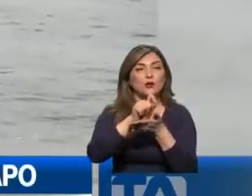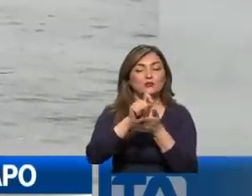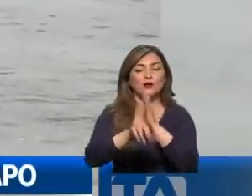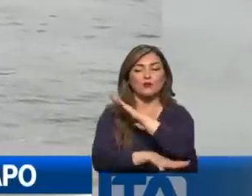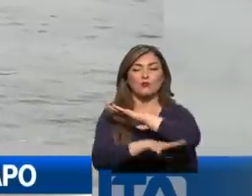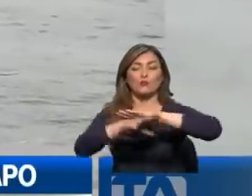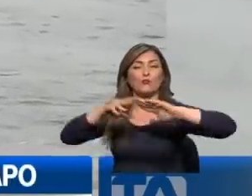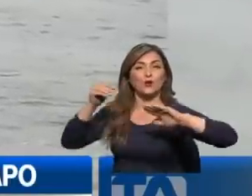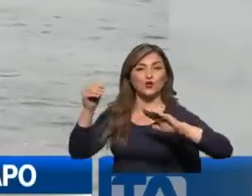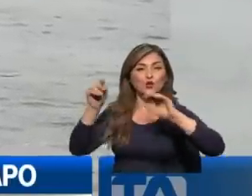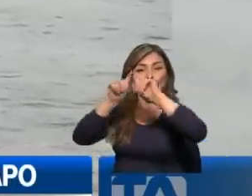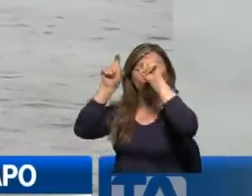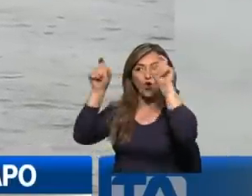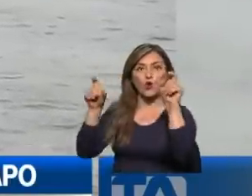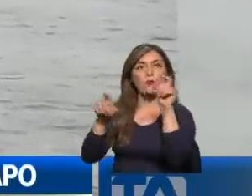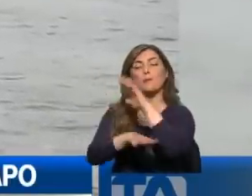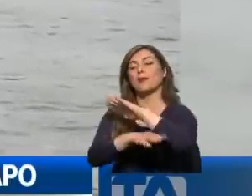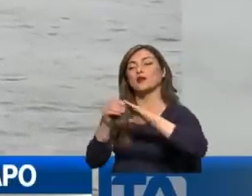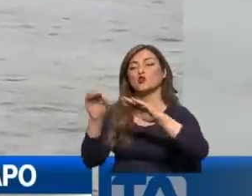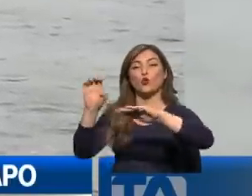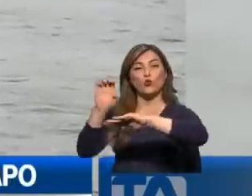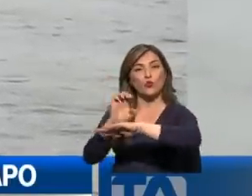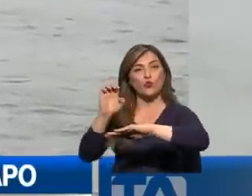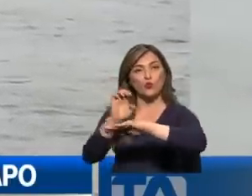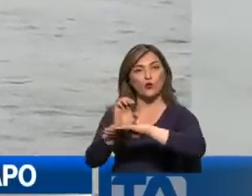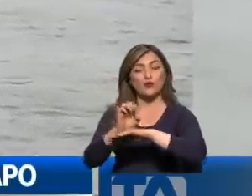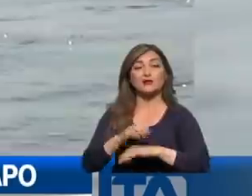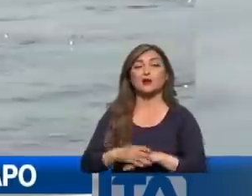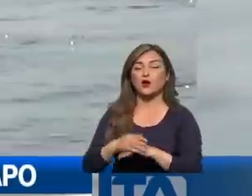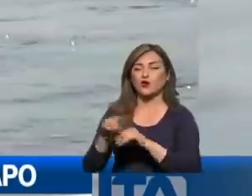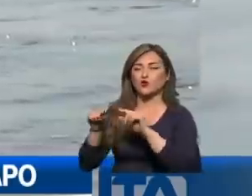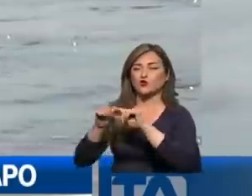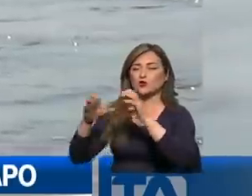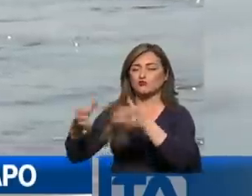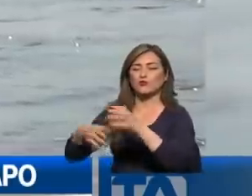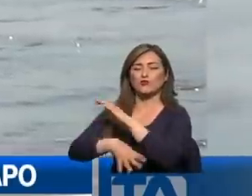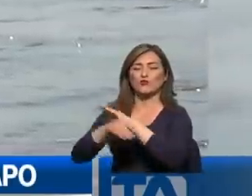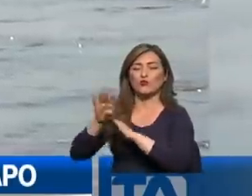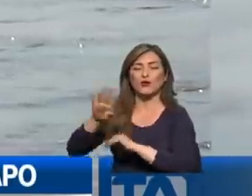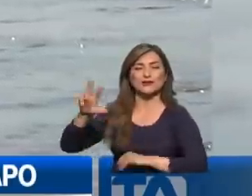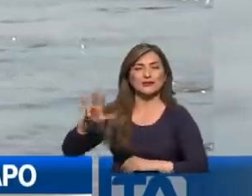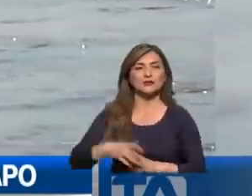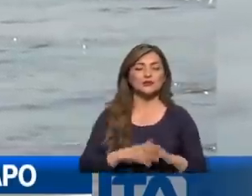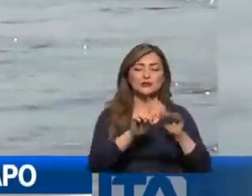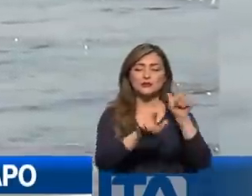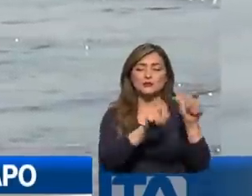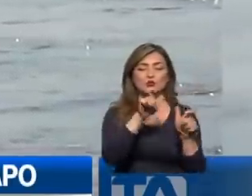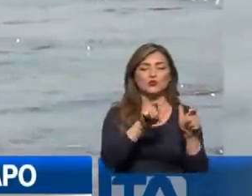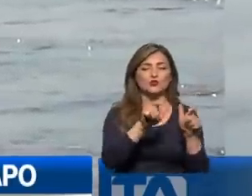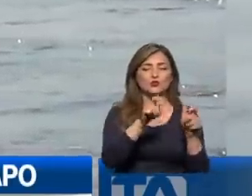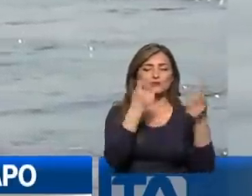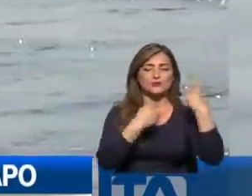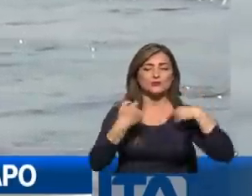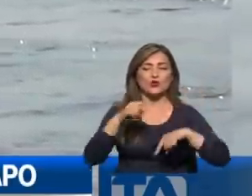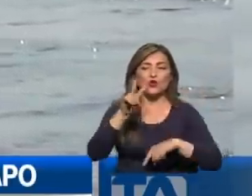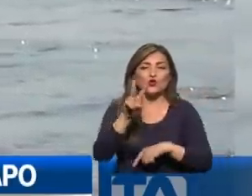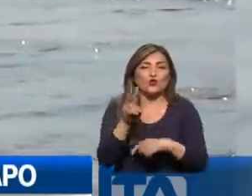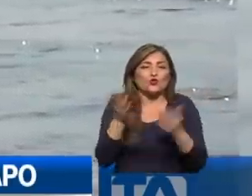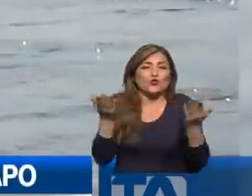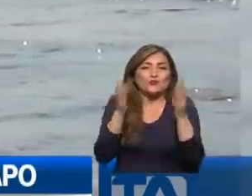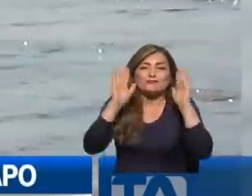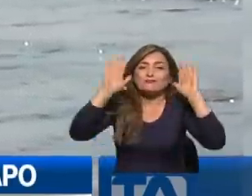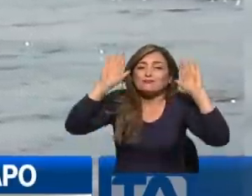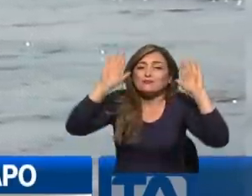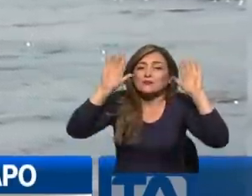petrolero 43 de Petroecuador y dos tripulantes, de los cuales 6 ciudadanos resultaron heridos, 2 no se conoce su